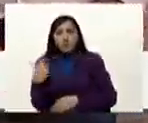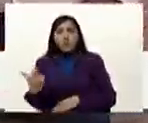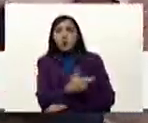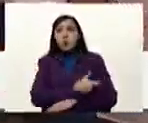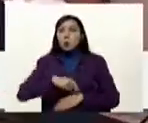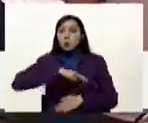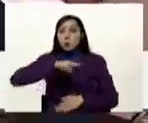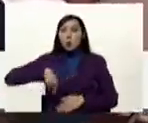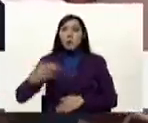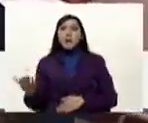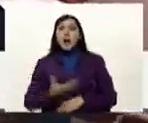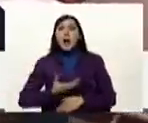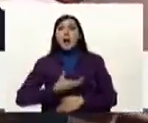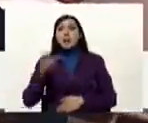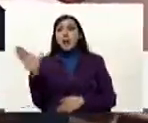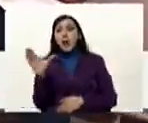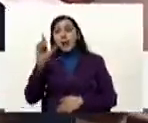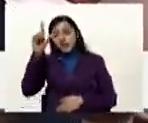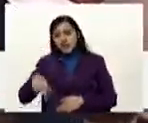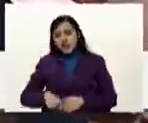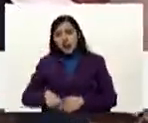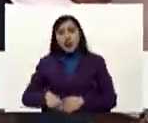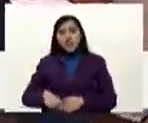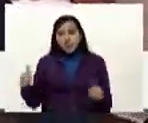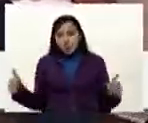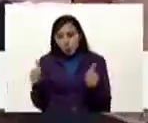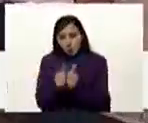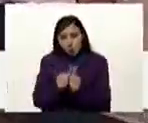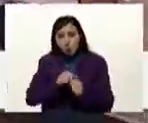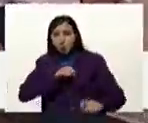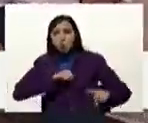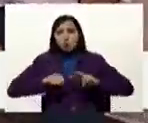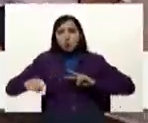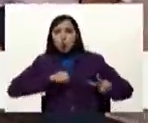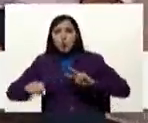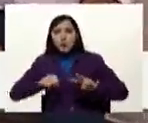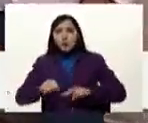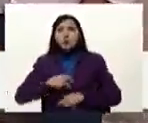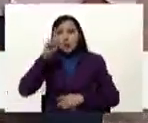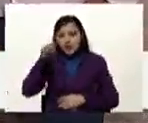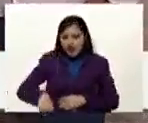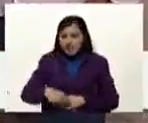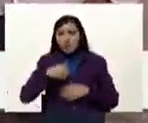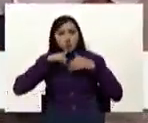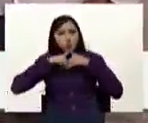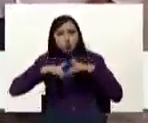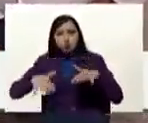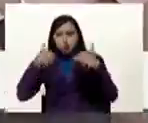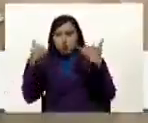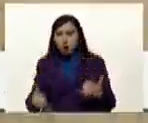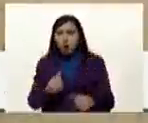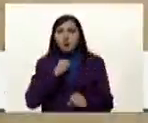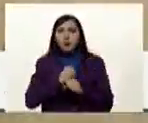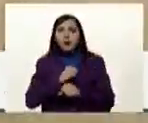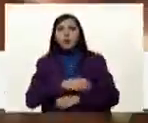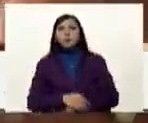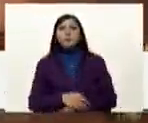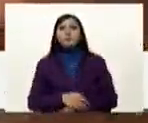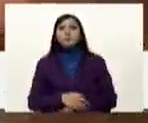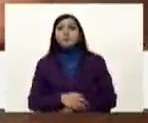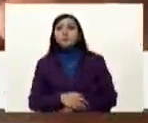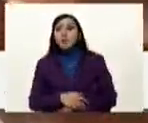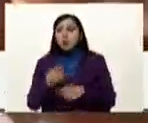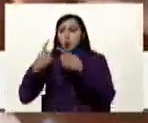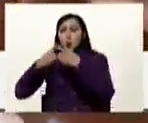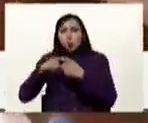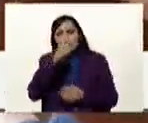nuestra alcaldesa, nuestros compañeros de Somos Más, Somos Venezuela, Somos Patriotas, nos encontramos desplegados el día de hoy. Esta población tiene un total